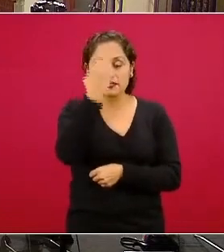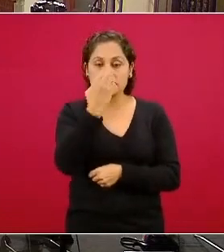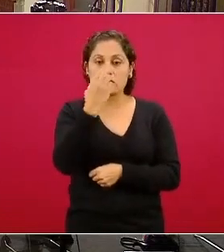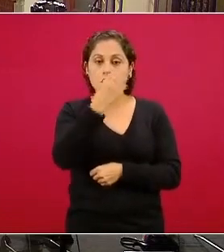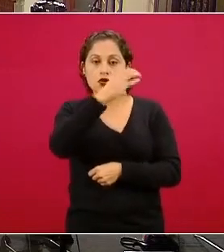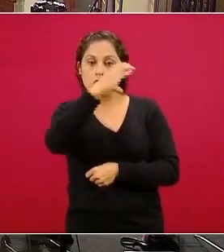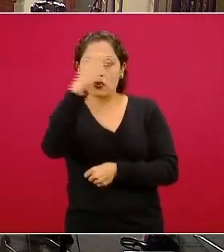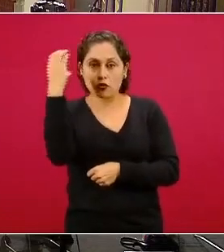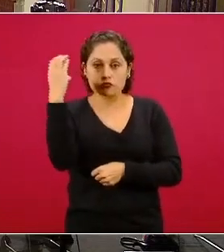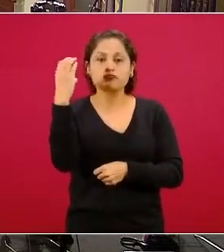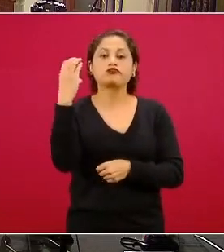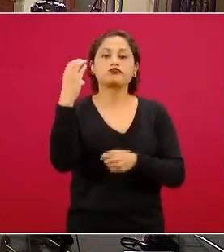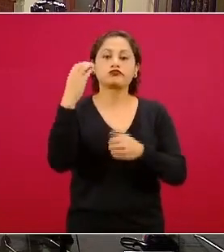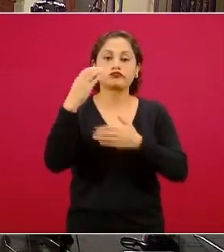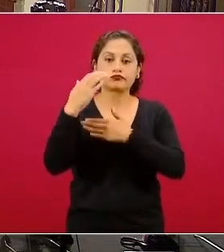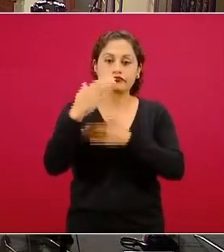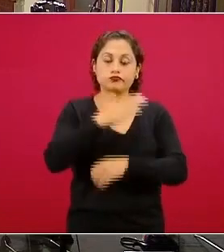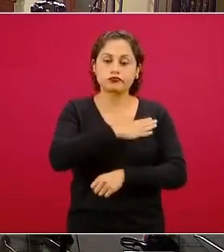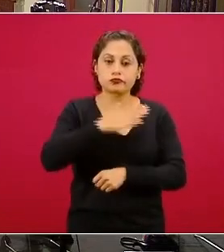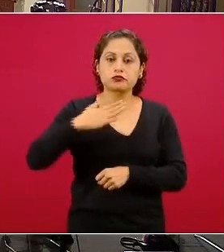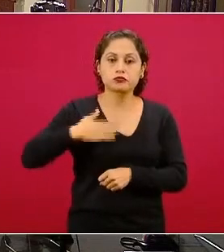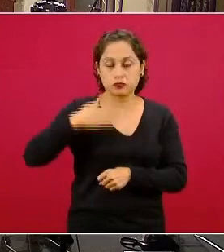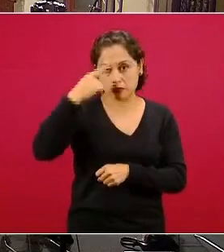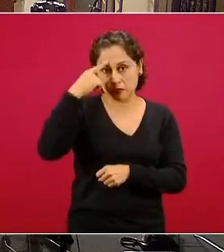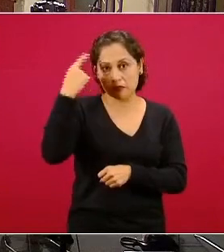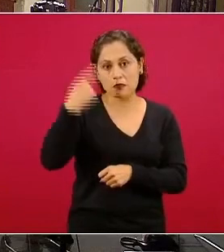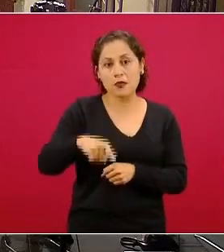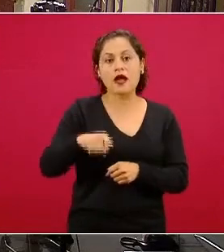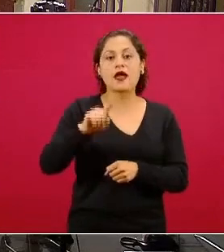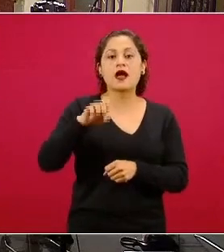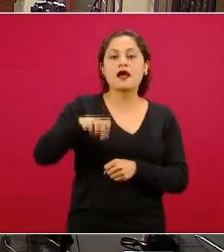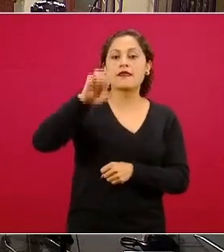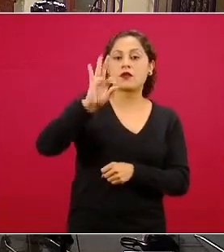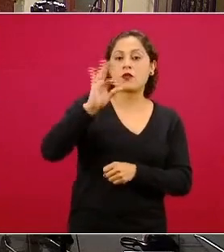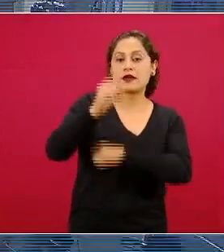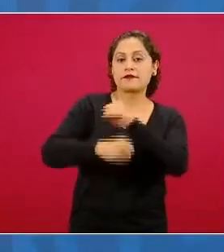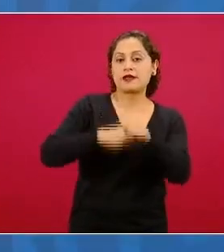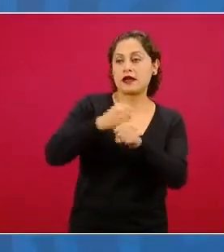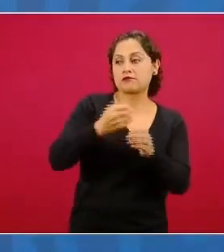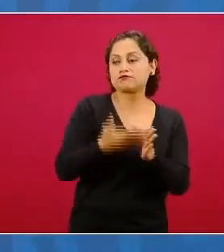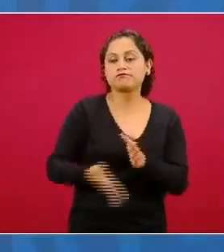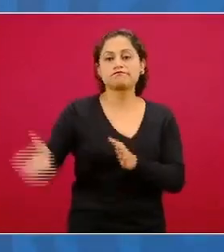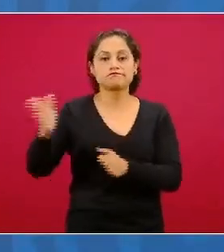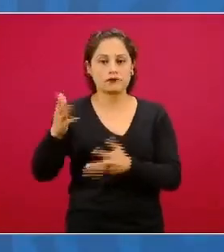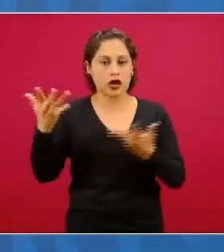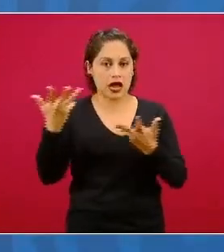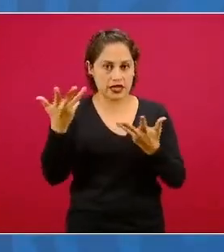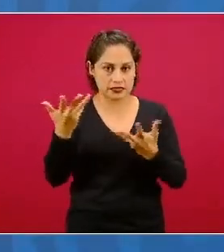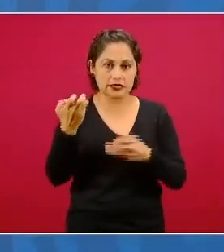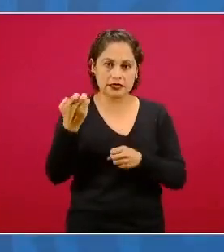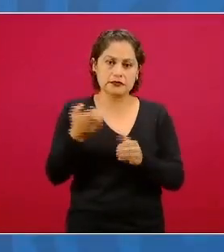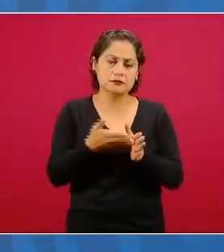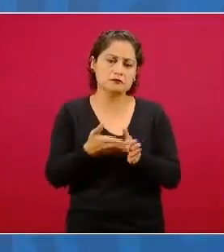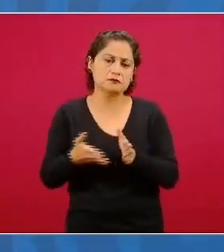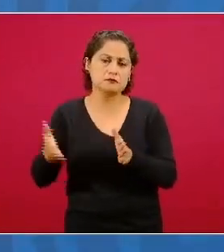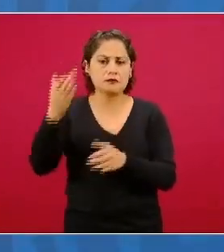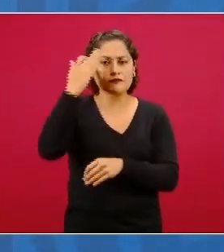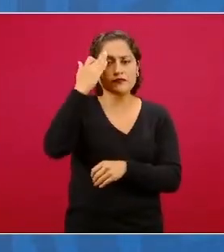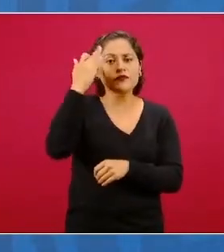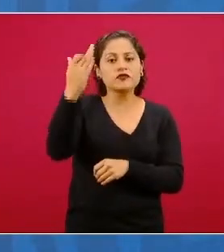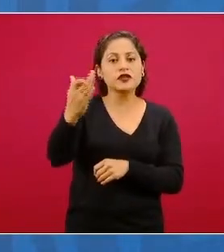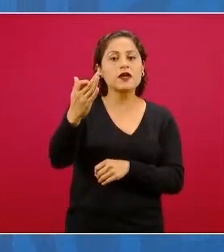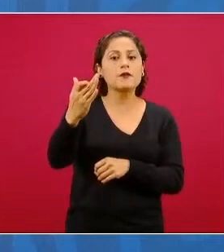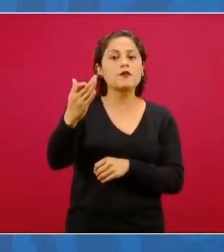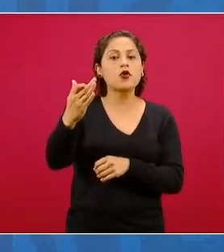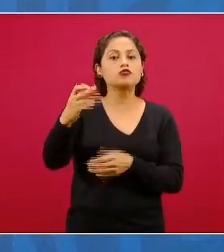realiza a partir de los 40 años de la vida y se hace periódicamente de acuerdo a un